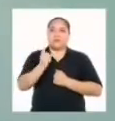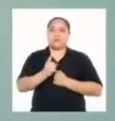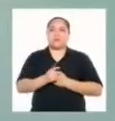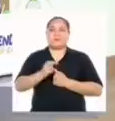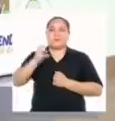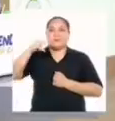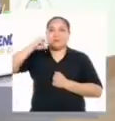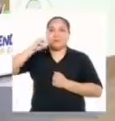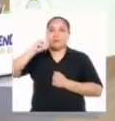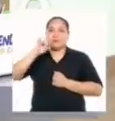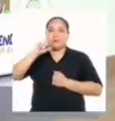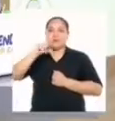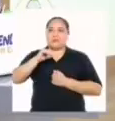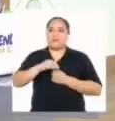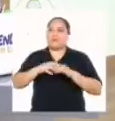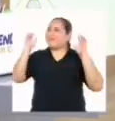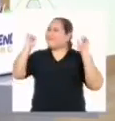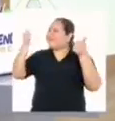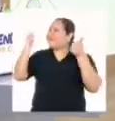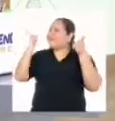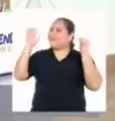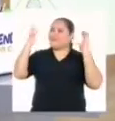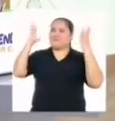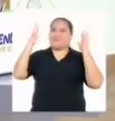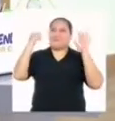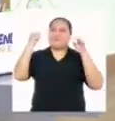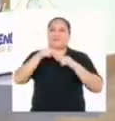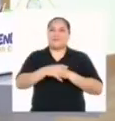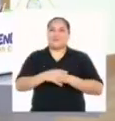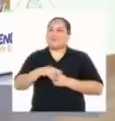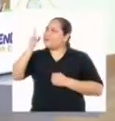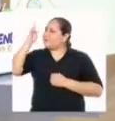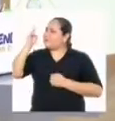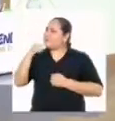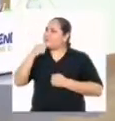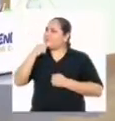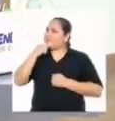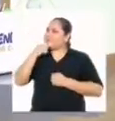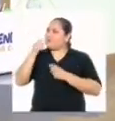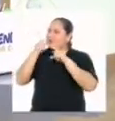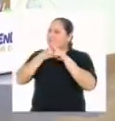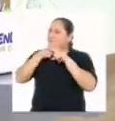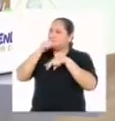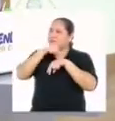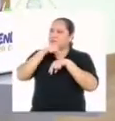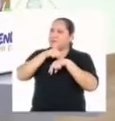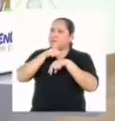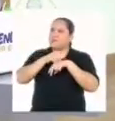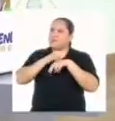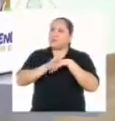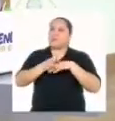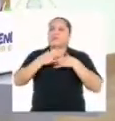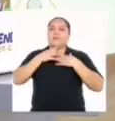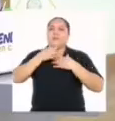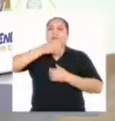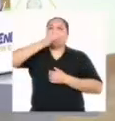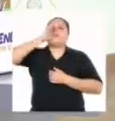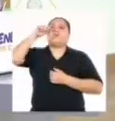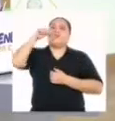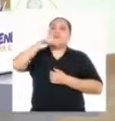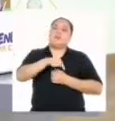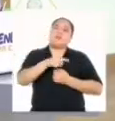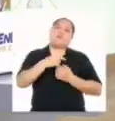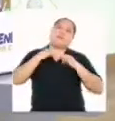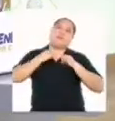módulo Sonobé. ¡Yeah! ¡Lo logramos! Profesora, ¿me da un ratito, por favor? Voy a tomar un poco de agua porque